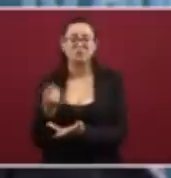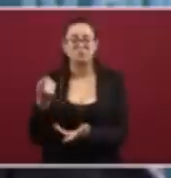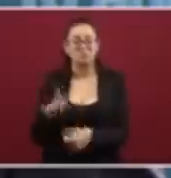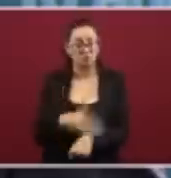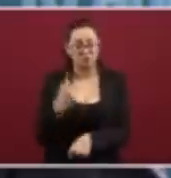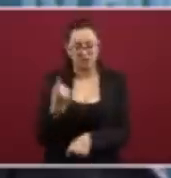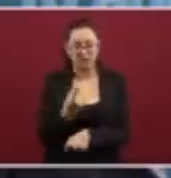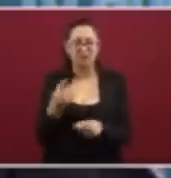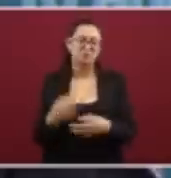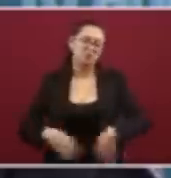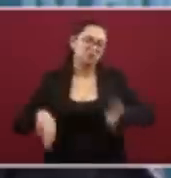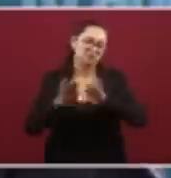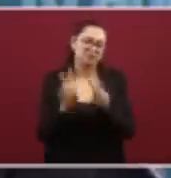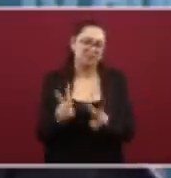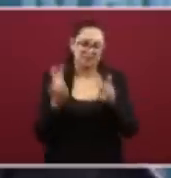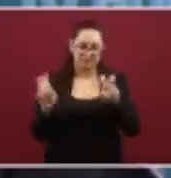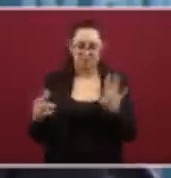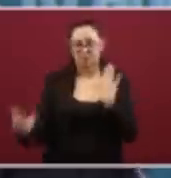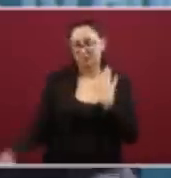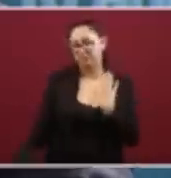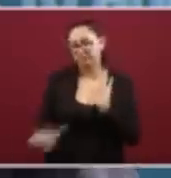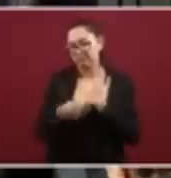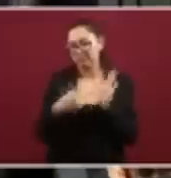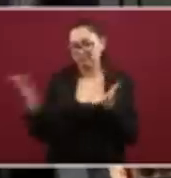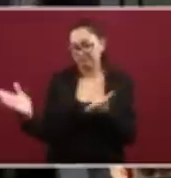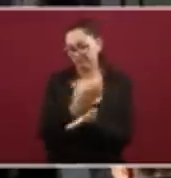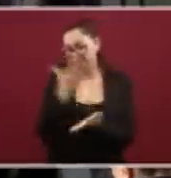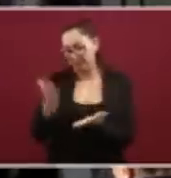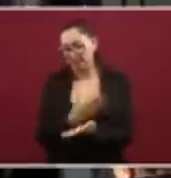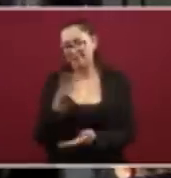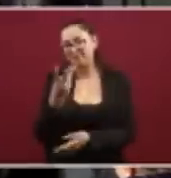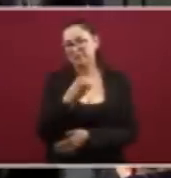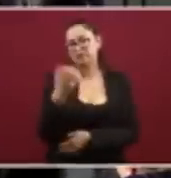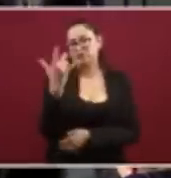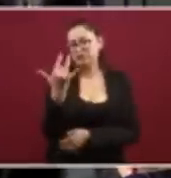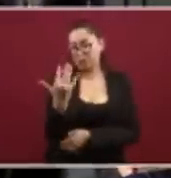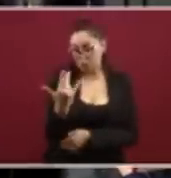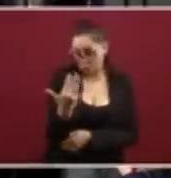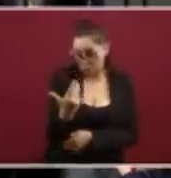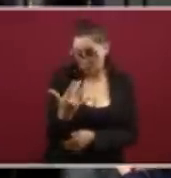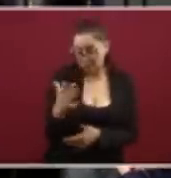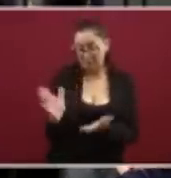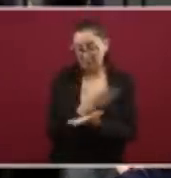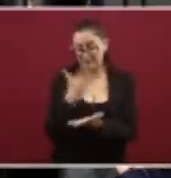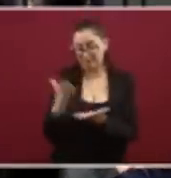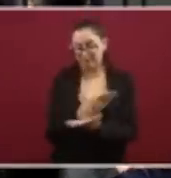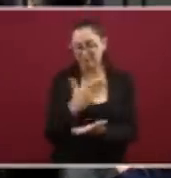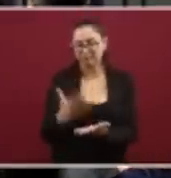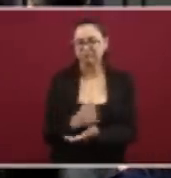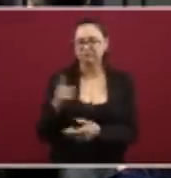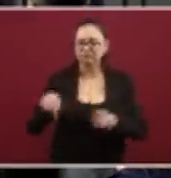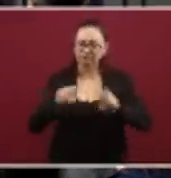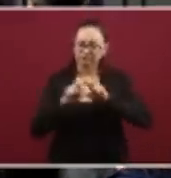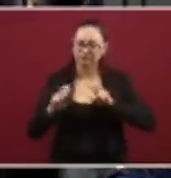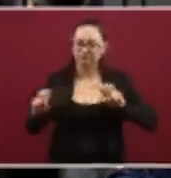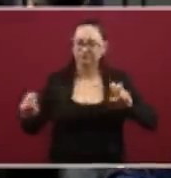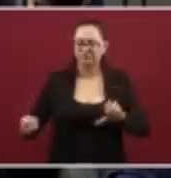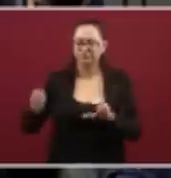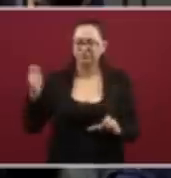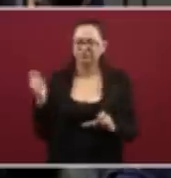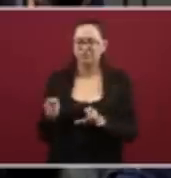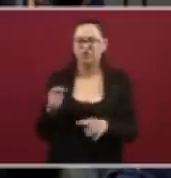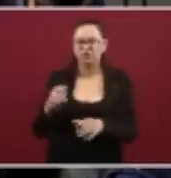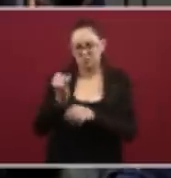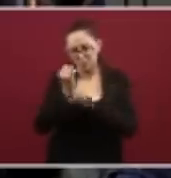350 páginas primero la corte ejerció me parece que por última vez el ejercicio de la facultad de